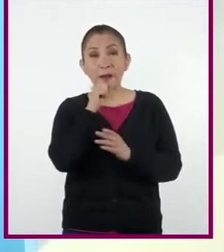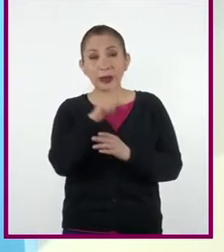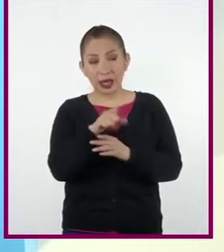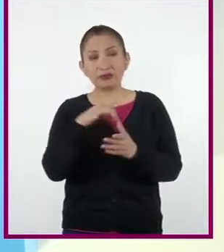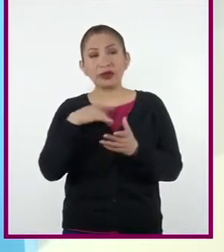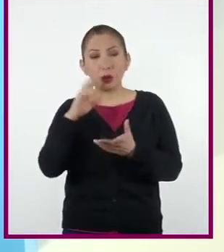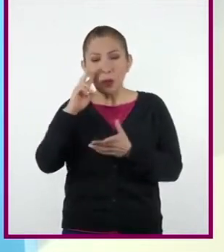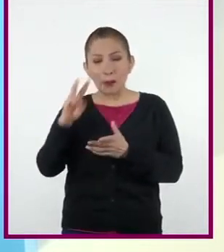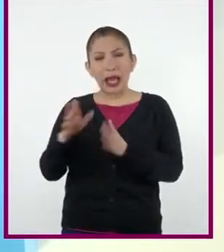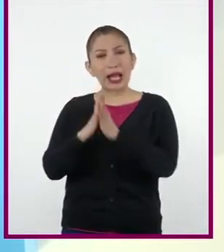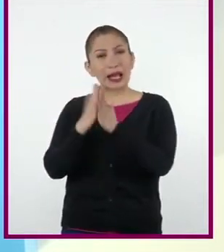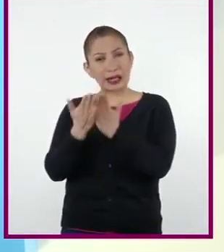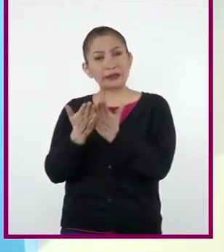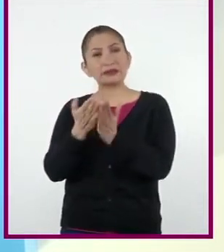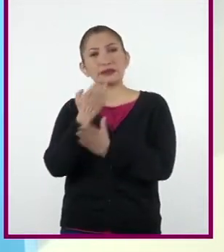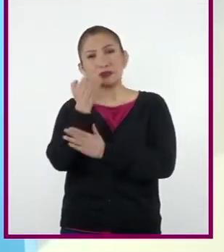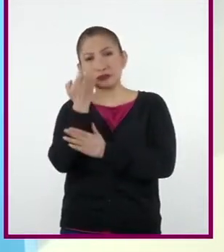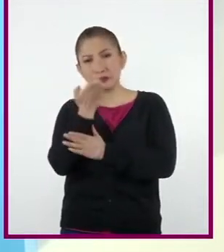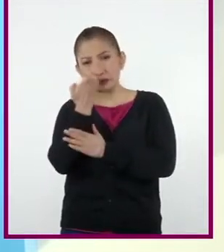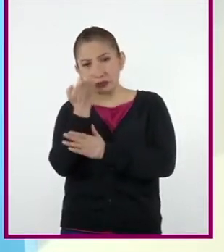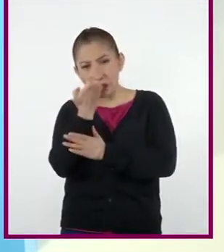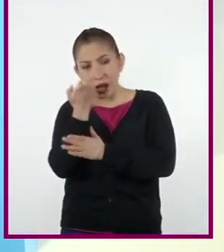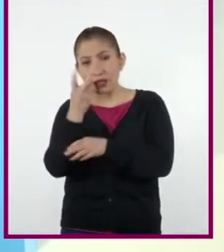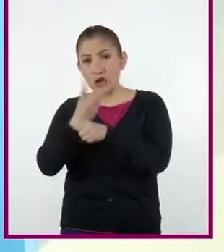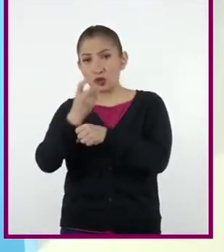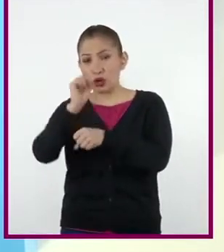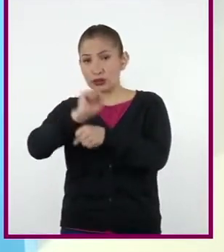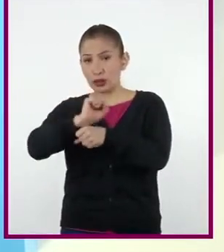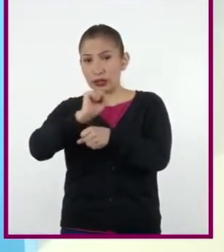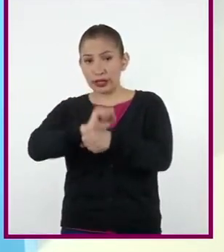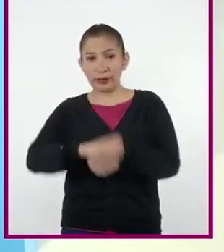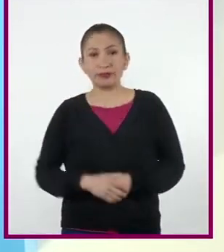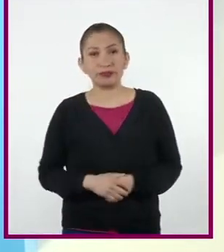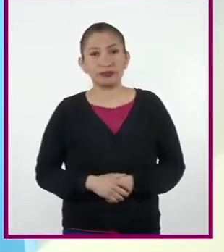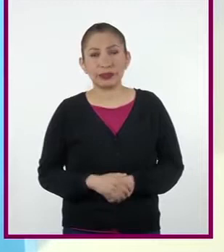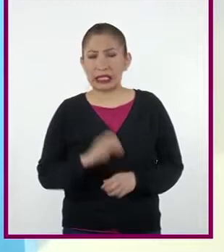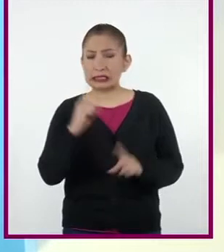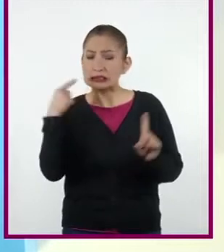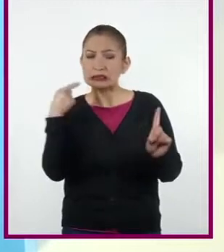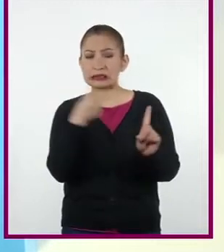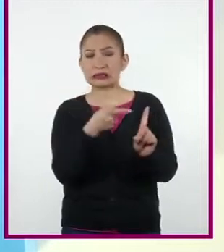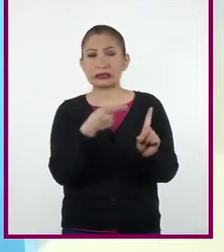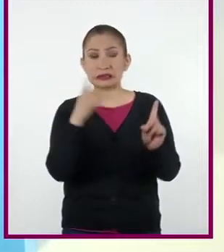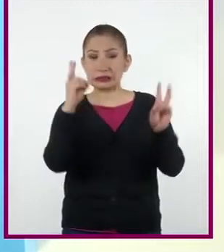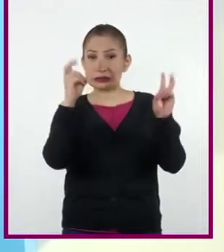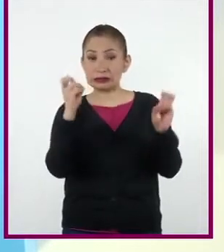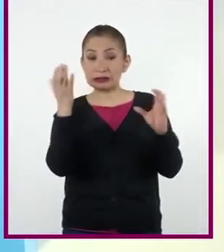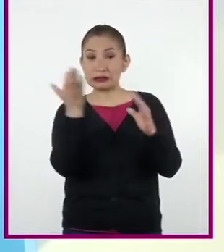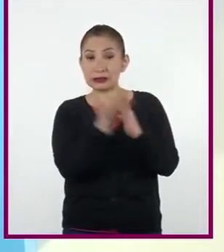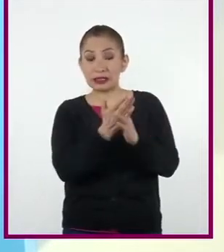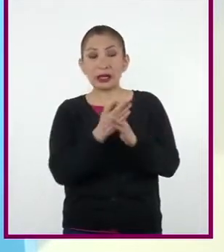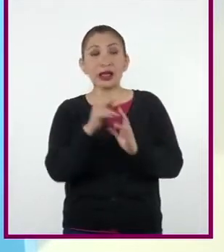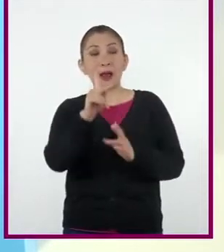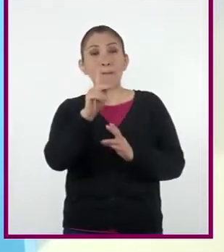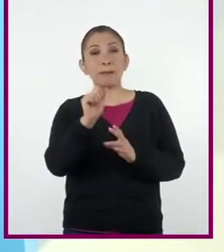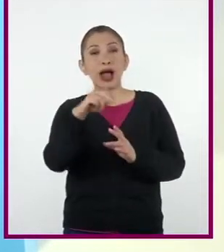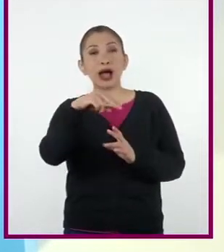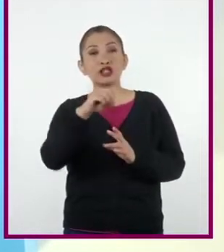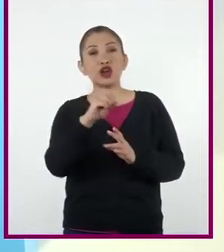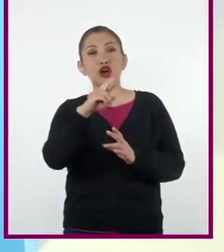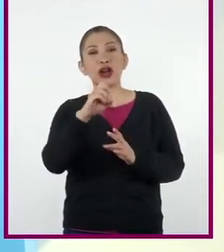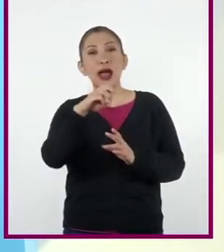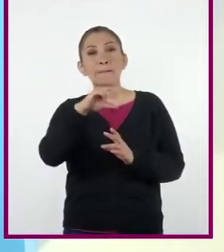pueden apoyarse de su libro de texto de segundo de secundaria, concretamente en los apartados del panorama del